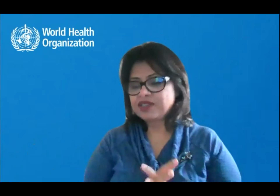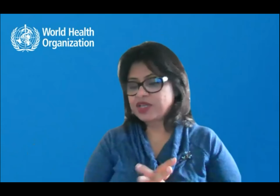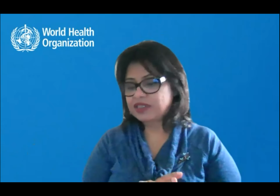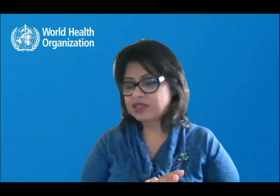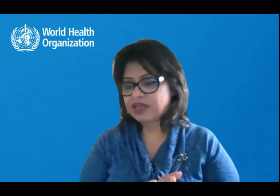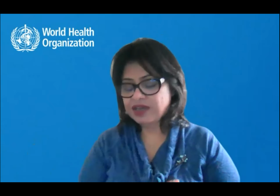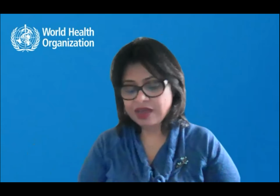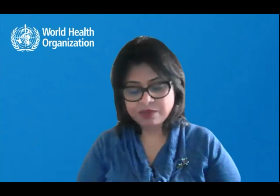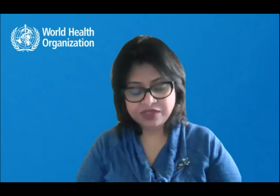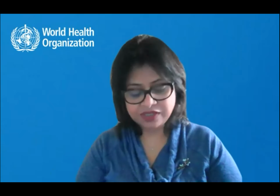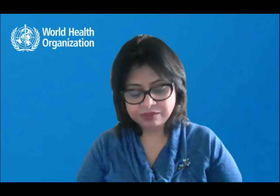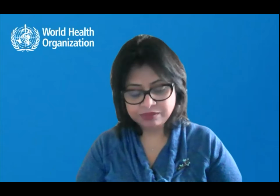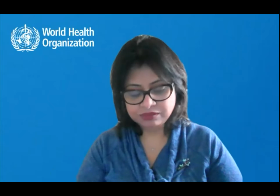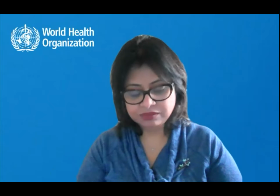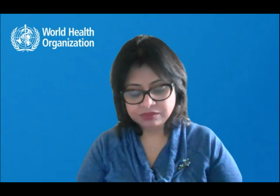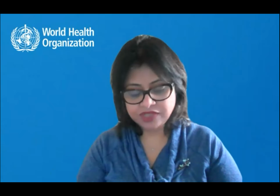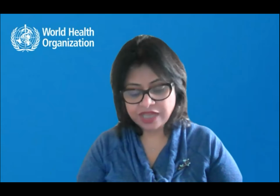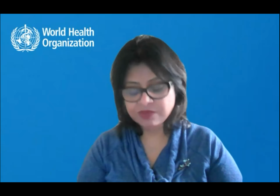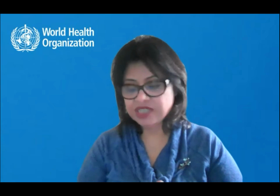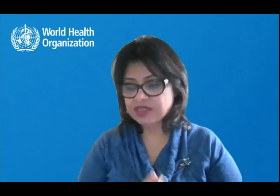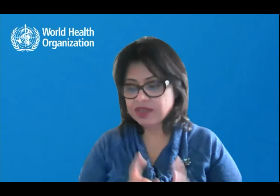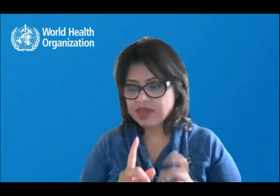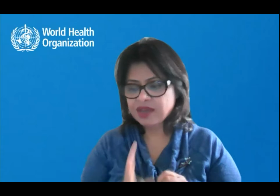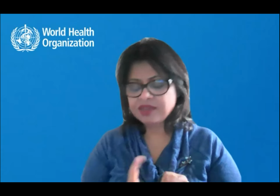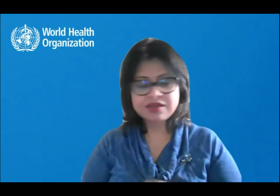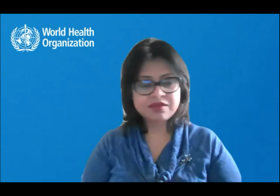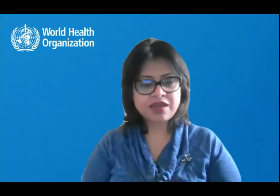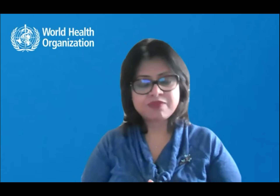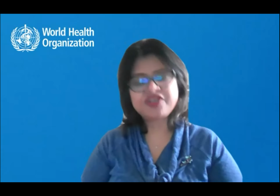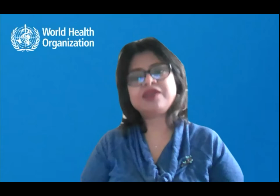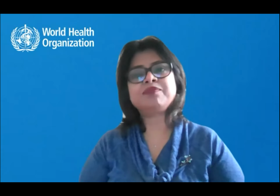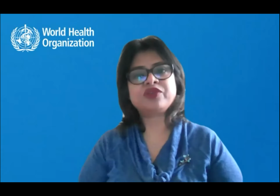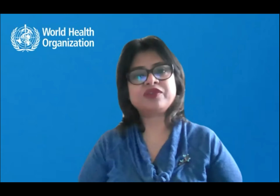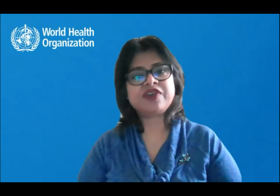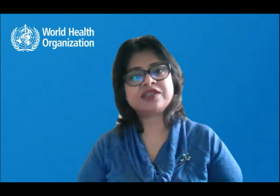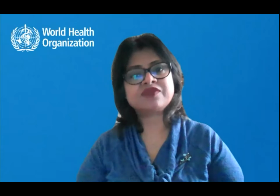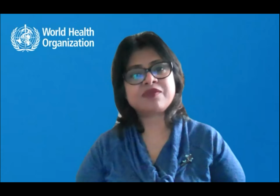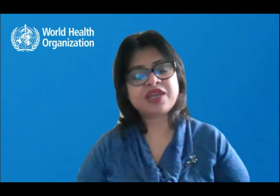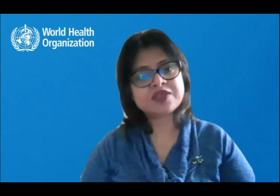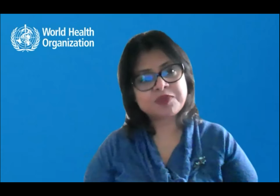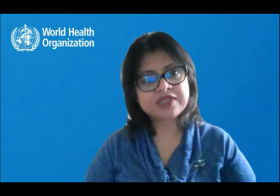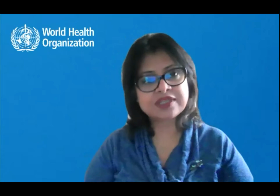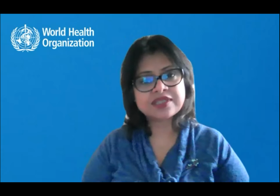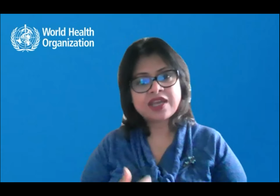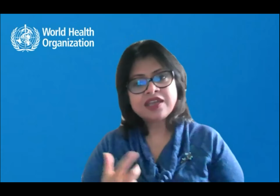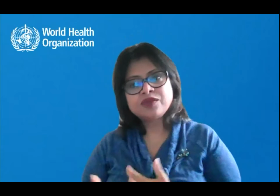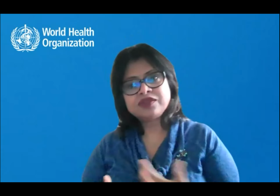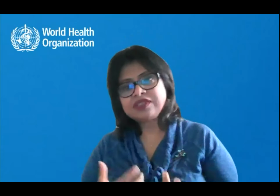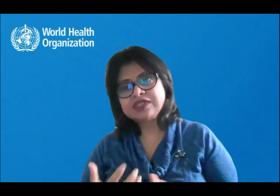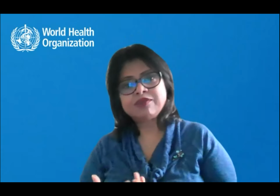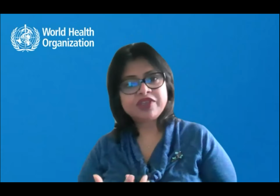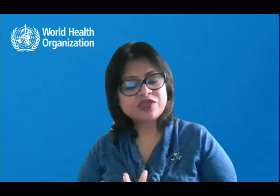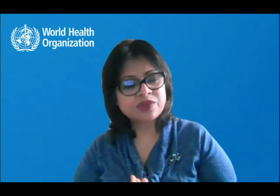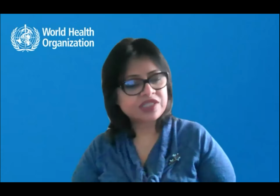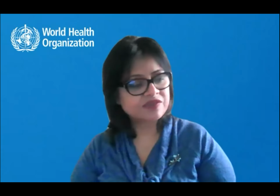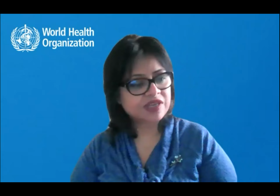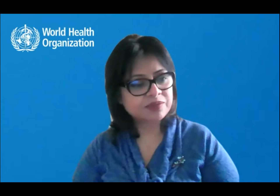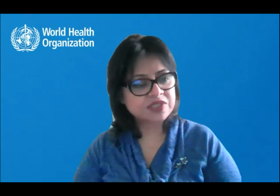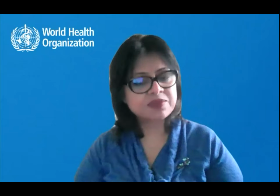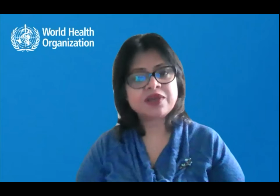que este puente se debe cerrar y diría que es otro reto que me gustaría mencionar. Otro factor muy importante, en